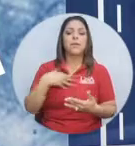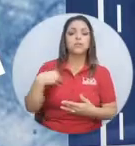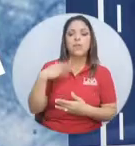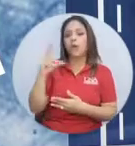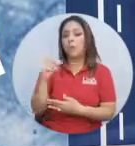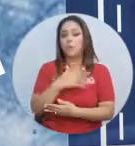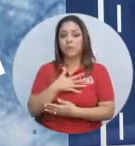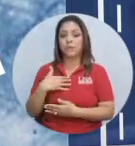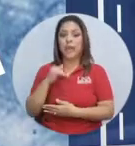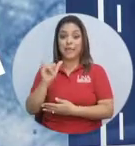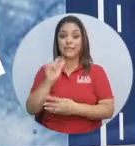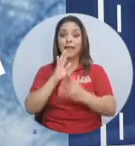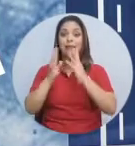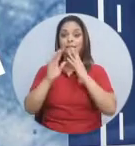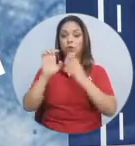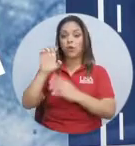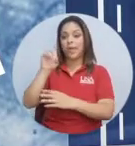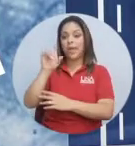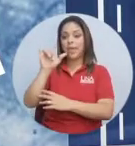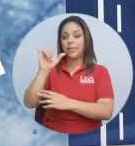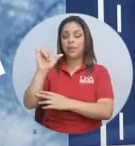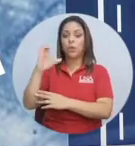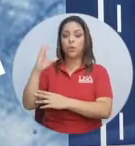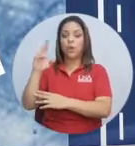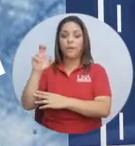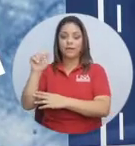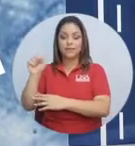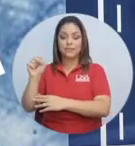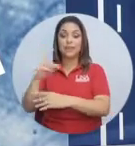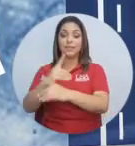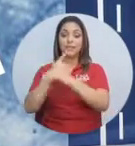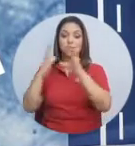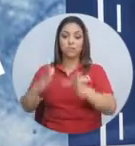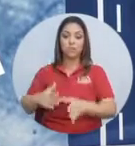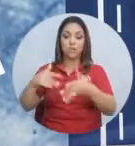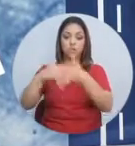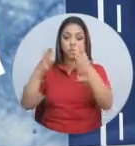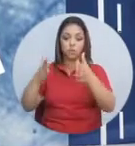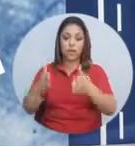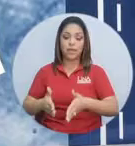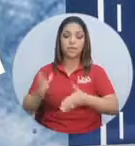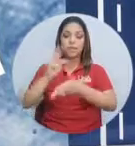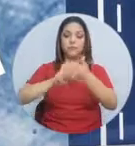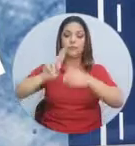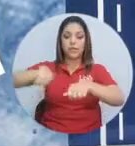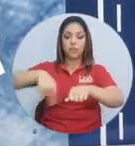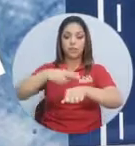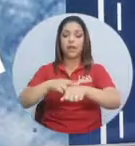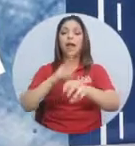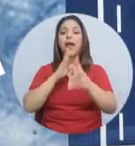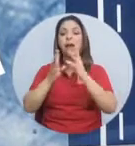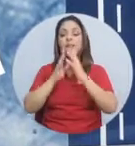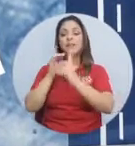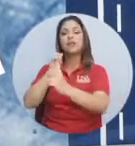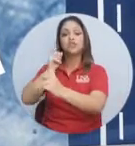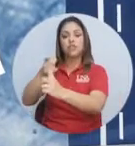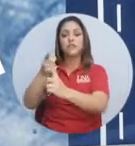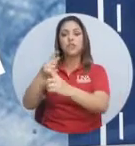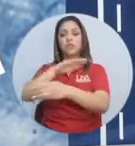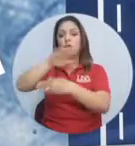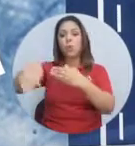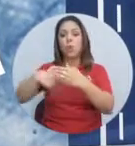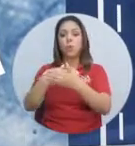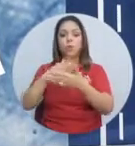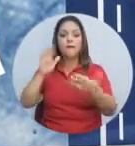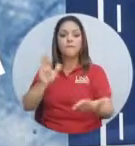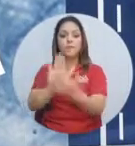estudiantes de la Universidad Nacional, Eddie Cuevas, quien describió algunos de los tipos de ciberbullying o acoso cibernético que enfrentan